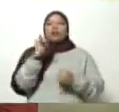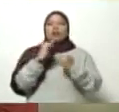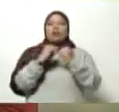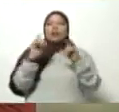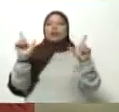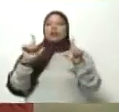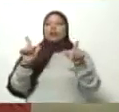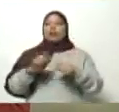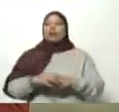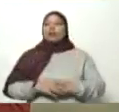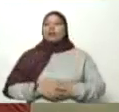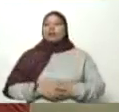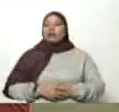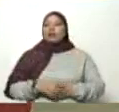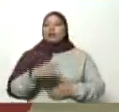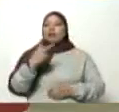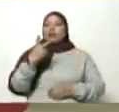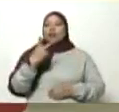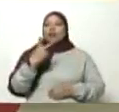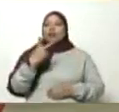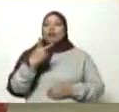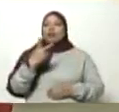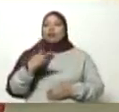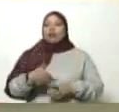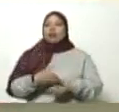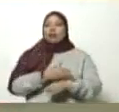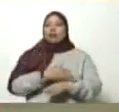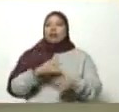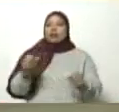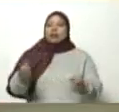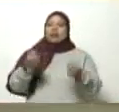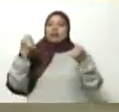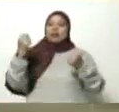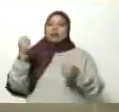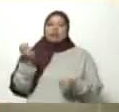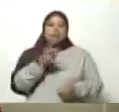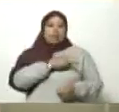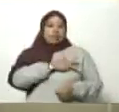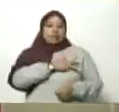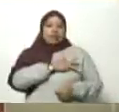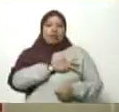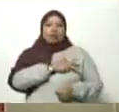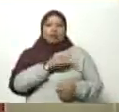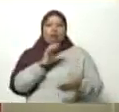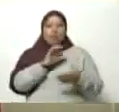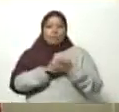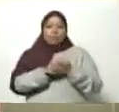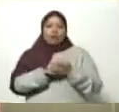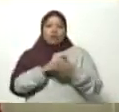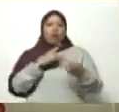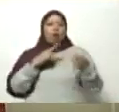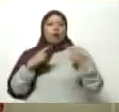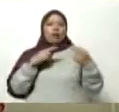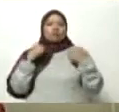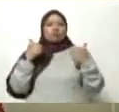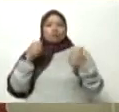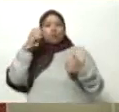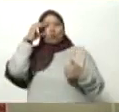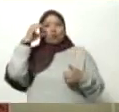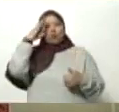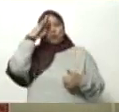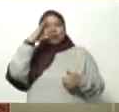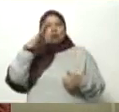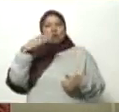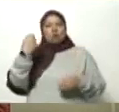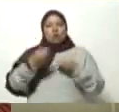tardes. Tengo dos preguntas. Ante el triunfo de Lula en Brasil y las relaciones estrechas que se mantienen con Petro, ¿es posible que